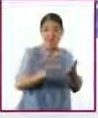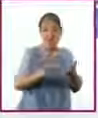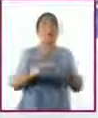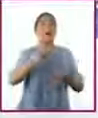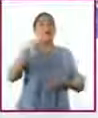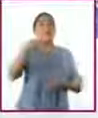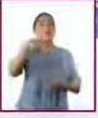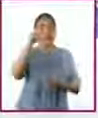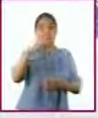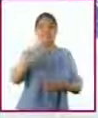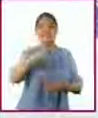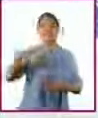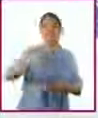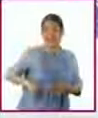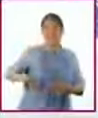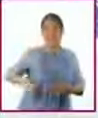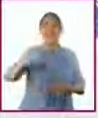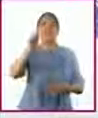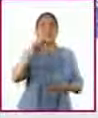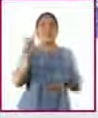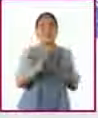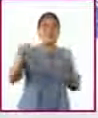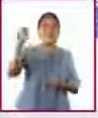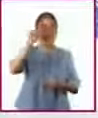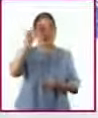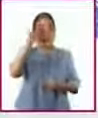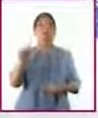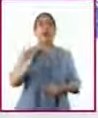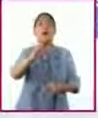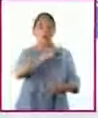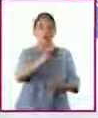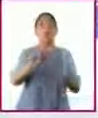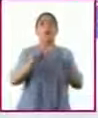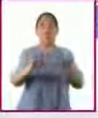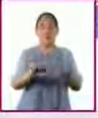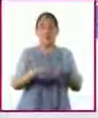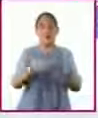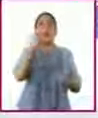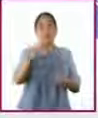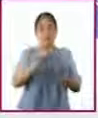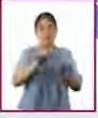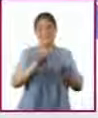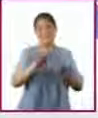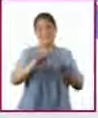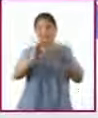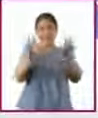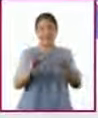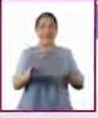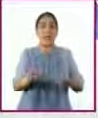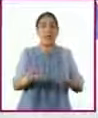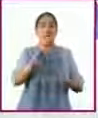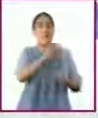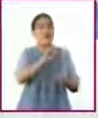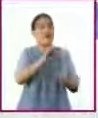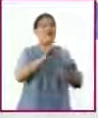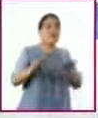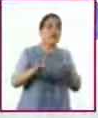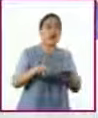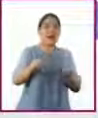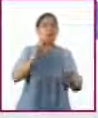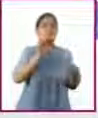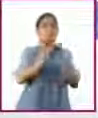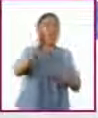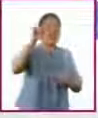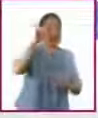pero me interesa leer algo de terror, puedo ingresar el tema en el motor de búsqueda y obtener opciones de las cuales